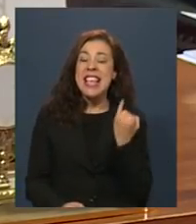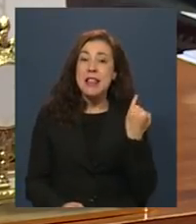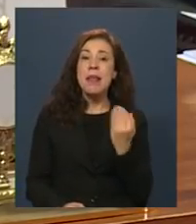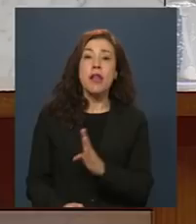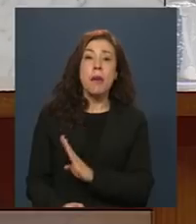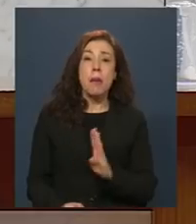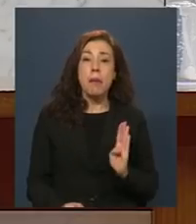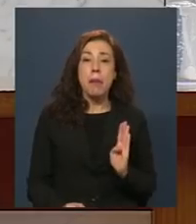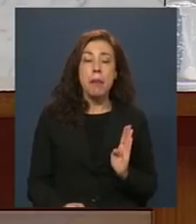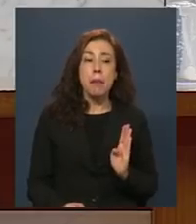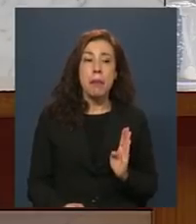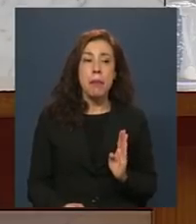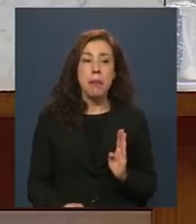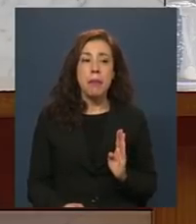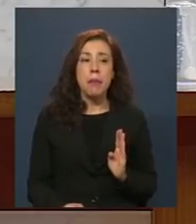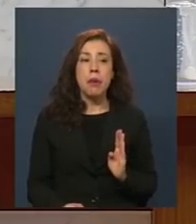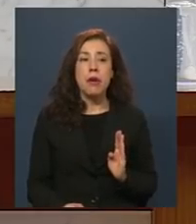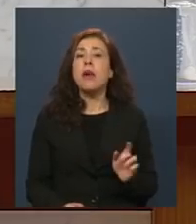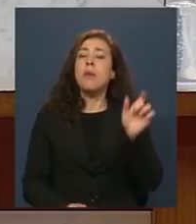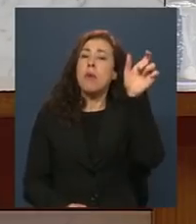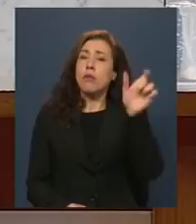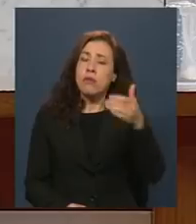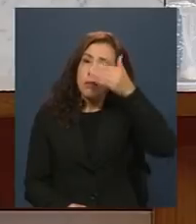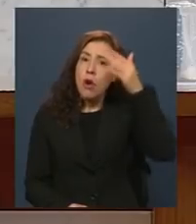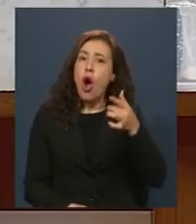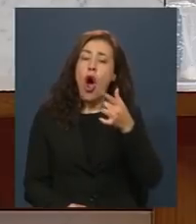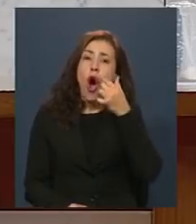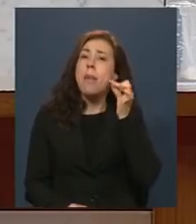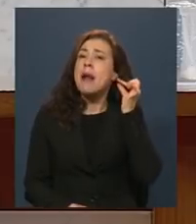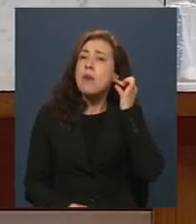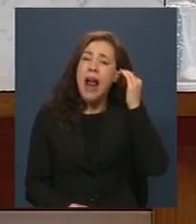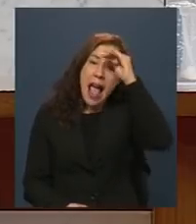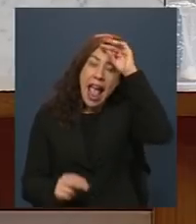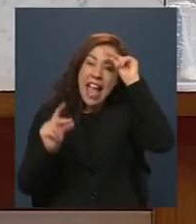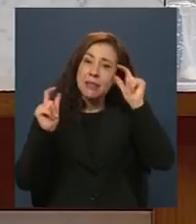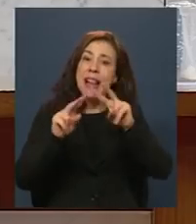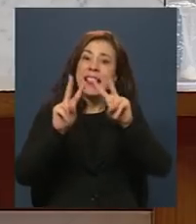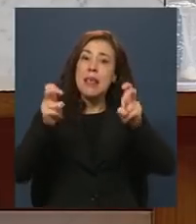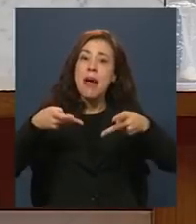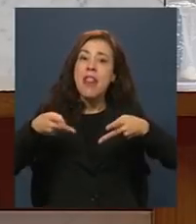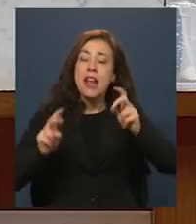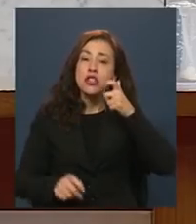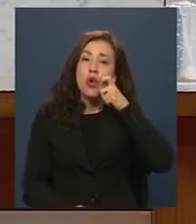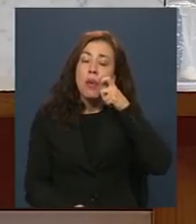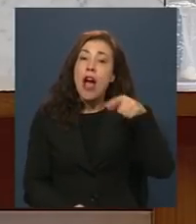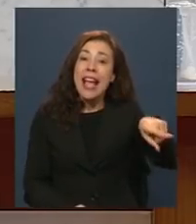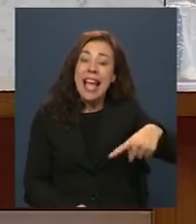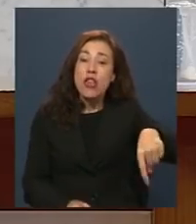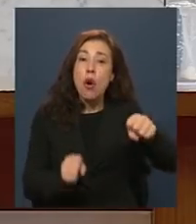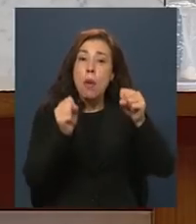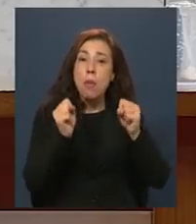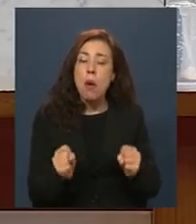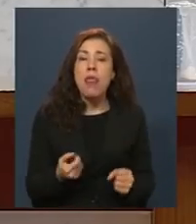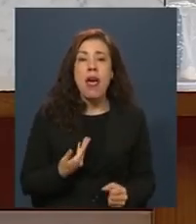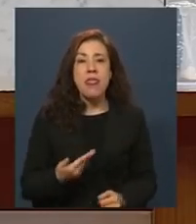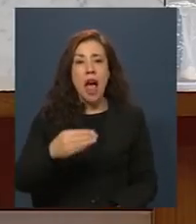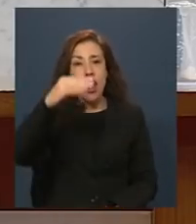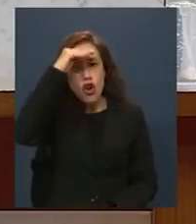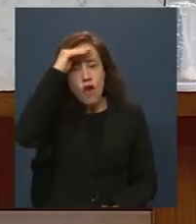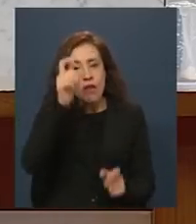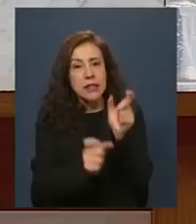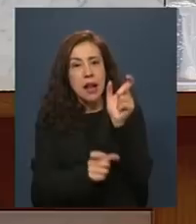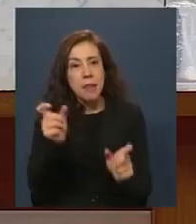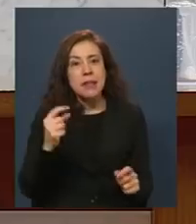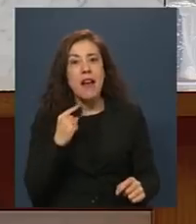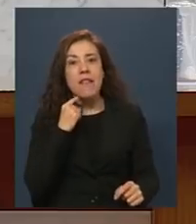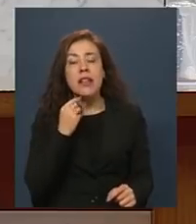integrado por reputadas mujeres y hombres con experticia en derechos humanos, que sean capaces de dar confianza a las víctimas y